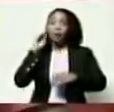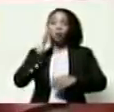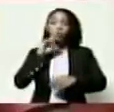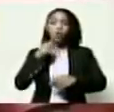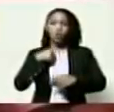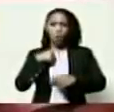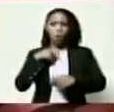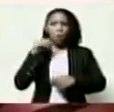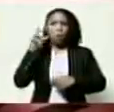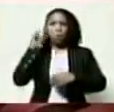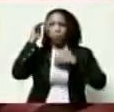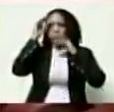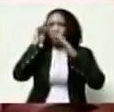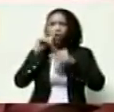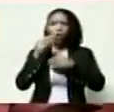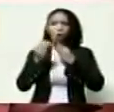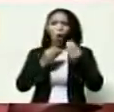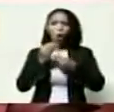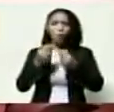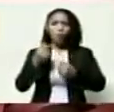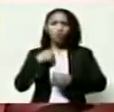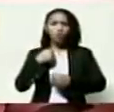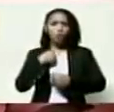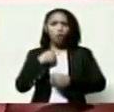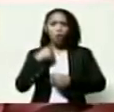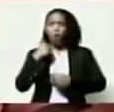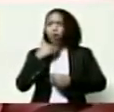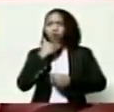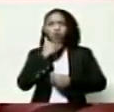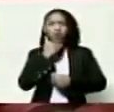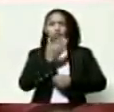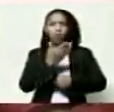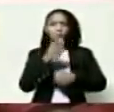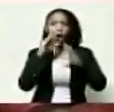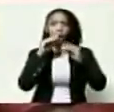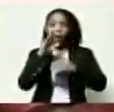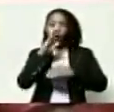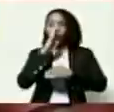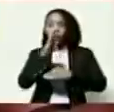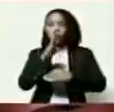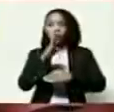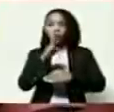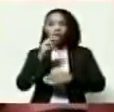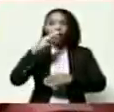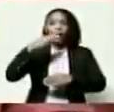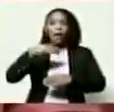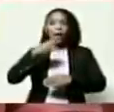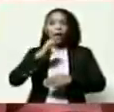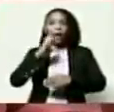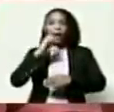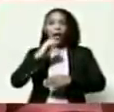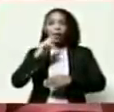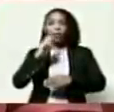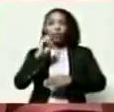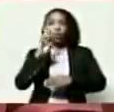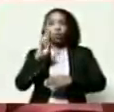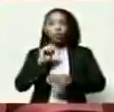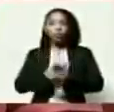lo he escuchado. Como yo no sirvo para hablar de indirecta, Héctor Navarro.